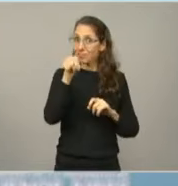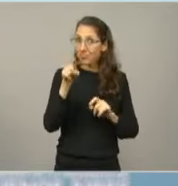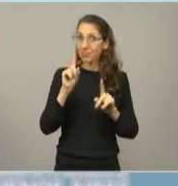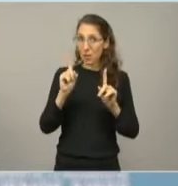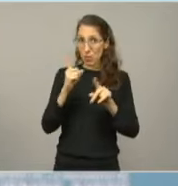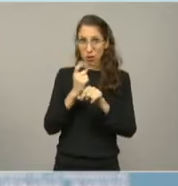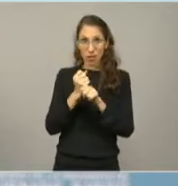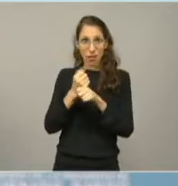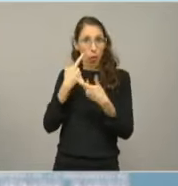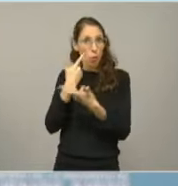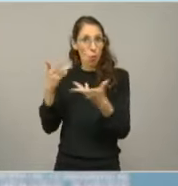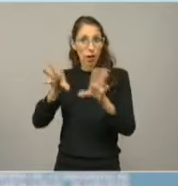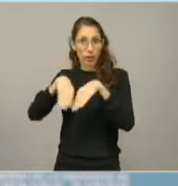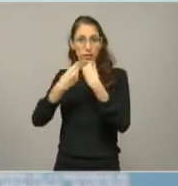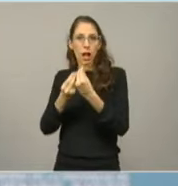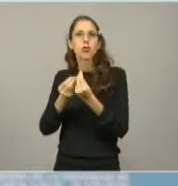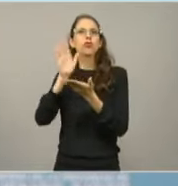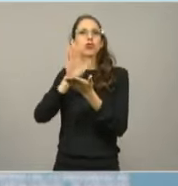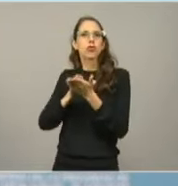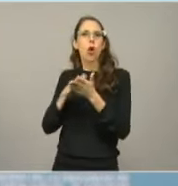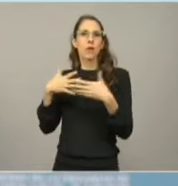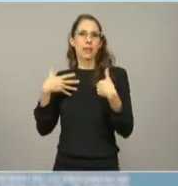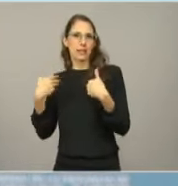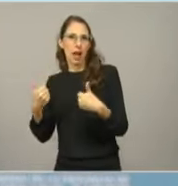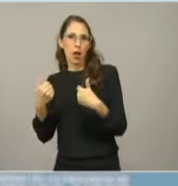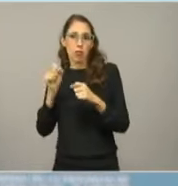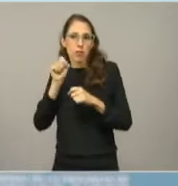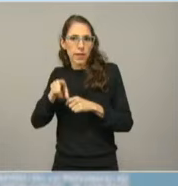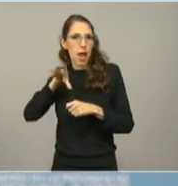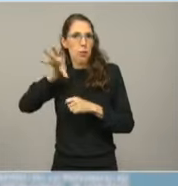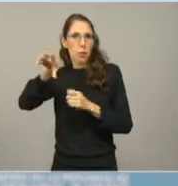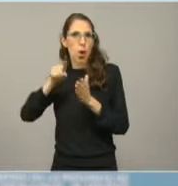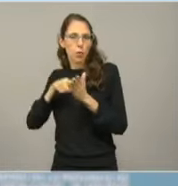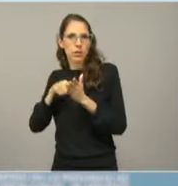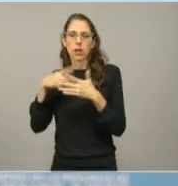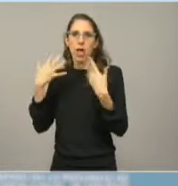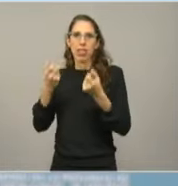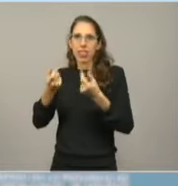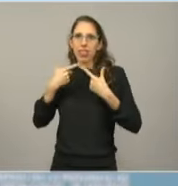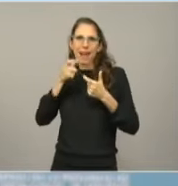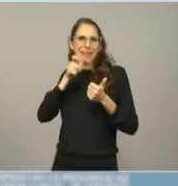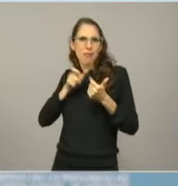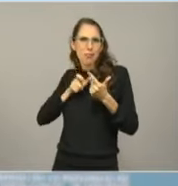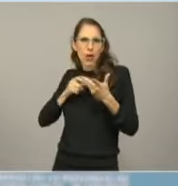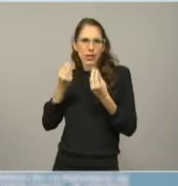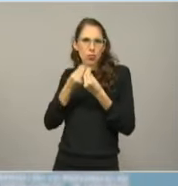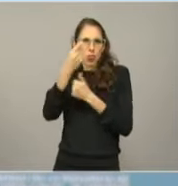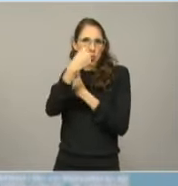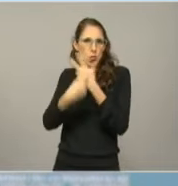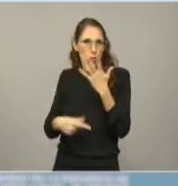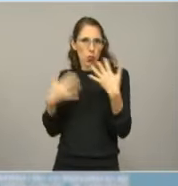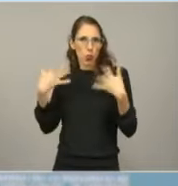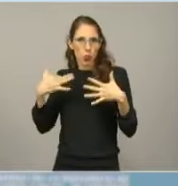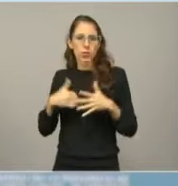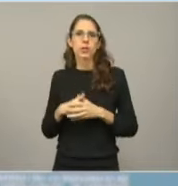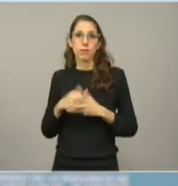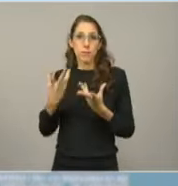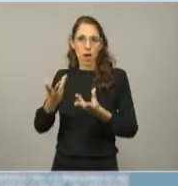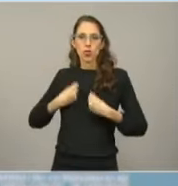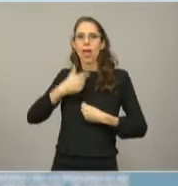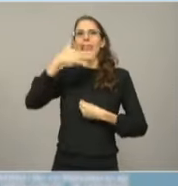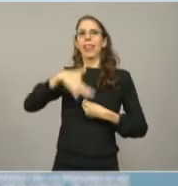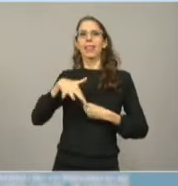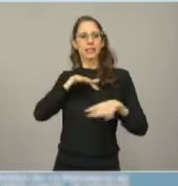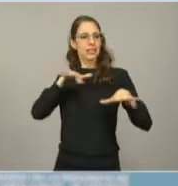del sistema de salud público bonarense es es muchísimo en para entender dónde